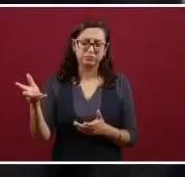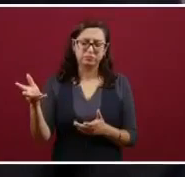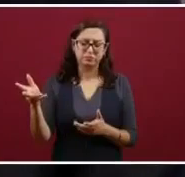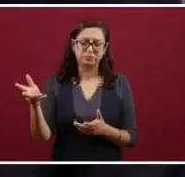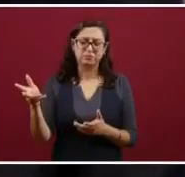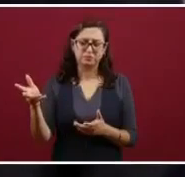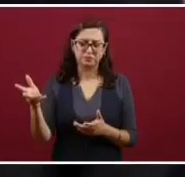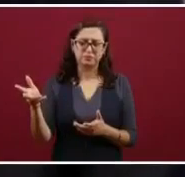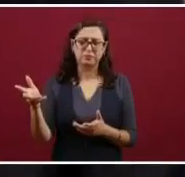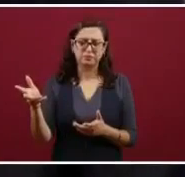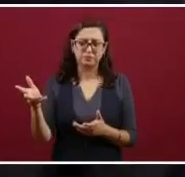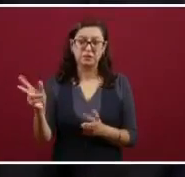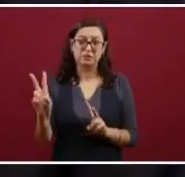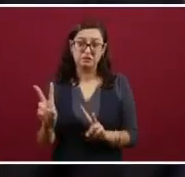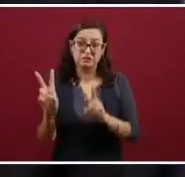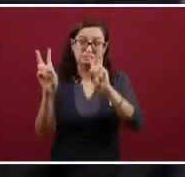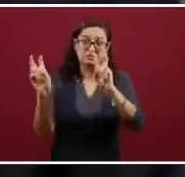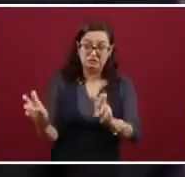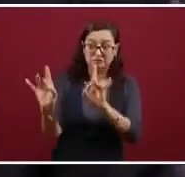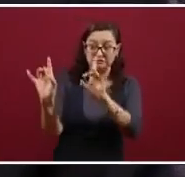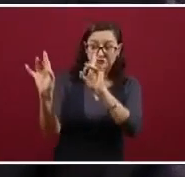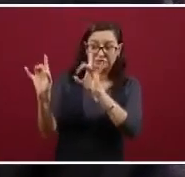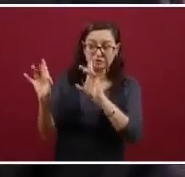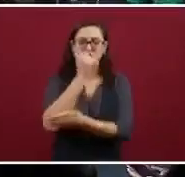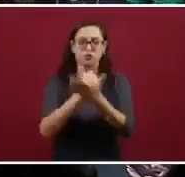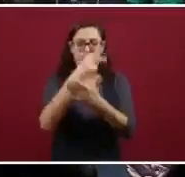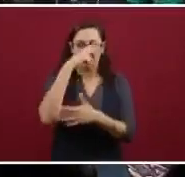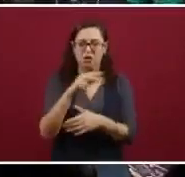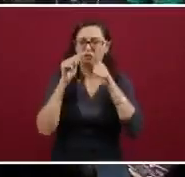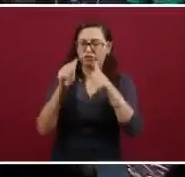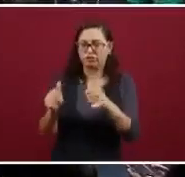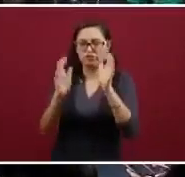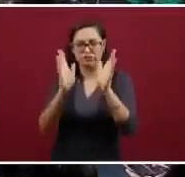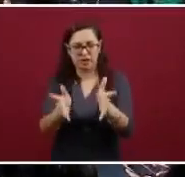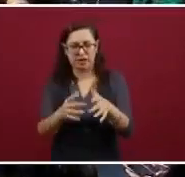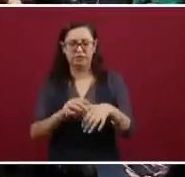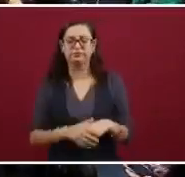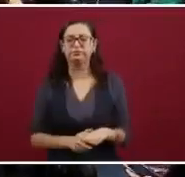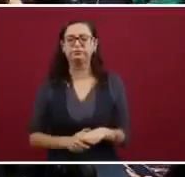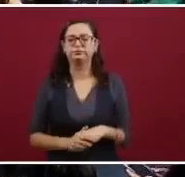se está atendiendo el asunto por las autoridades de la Ciudad de México.